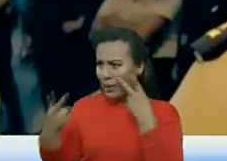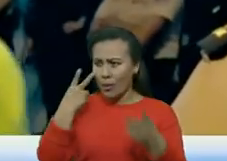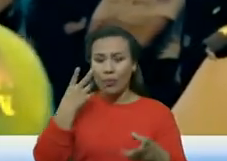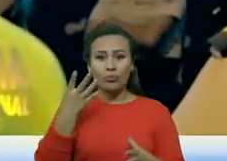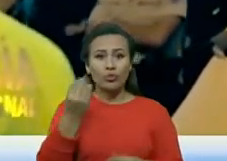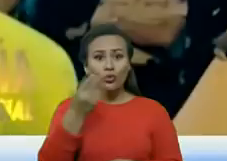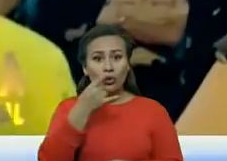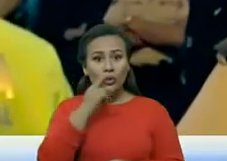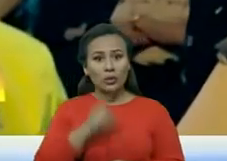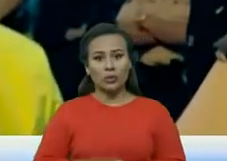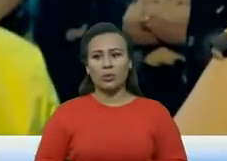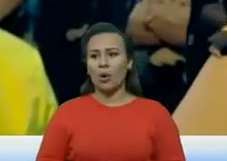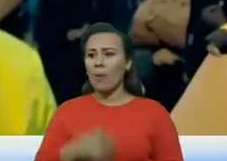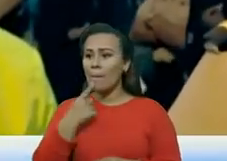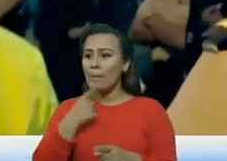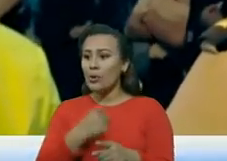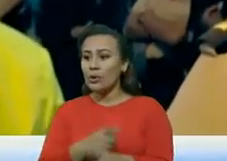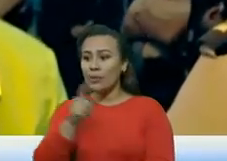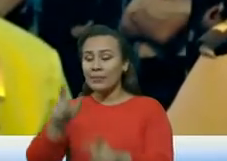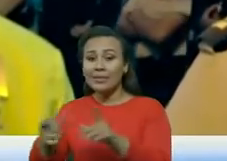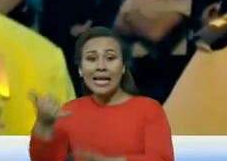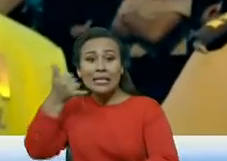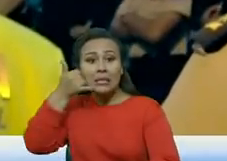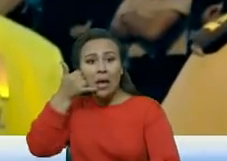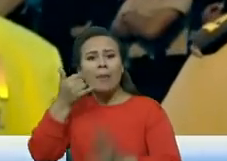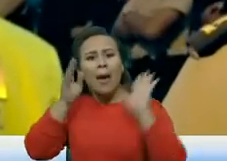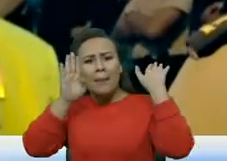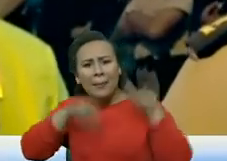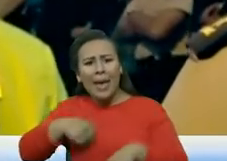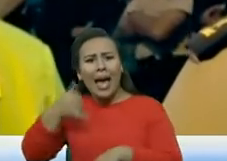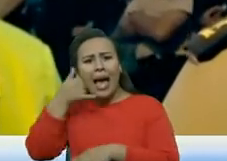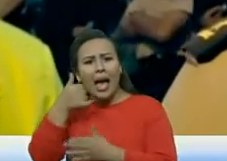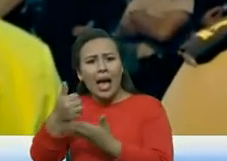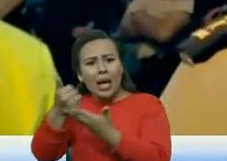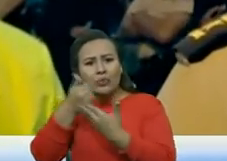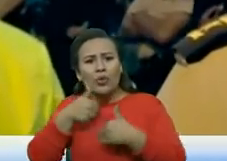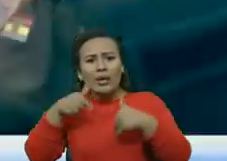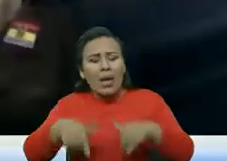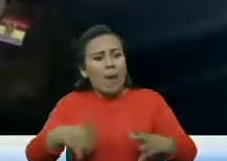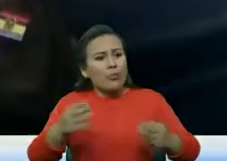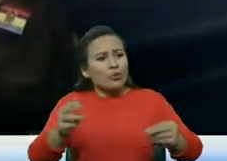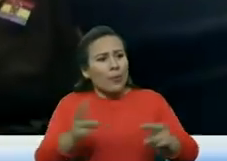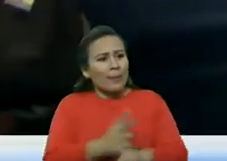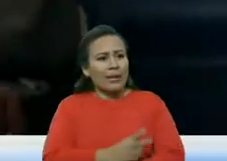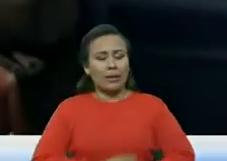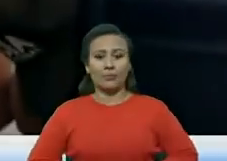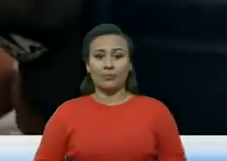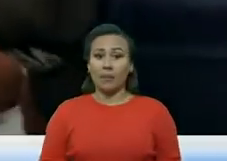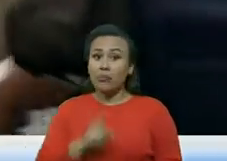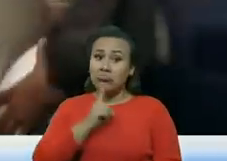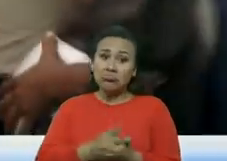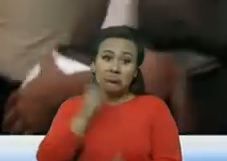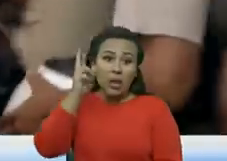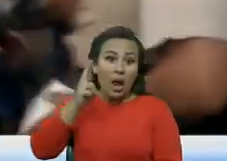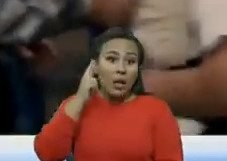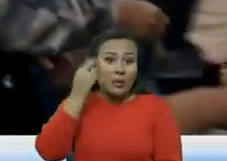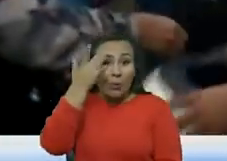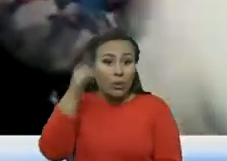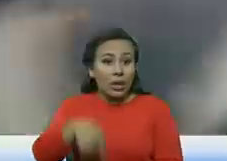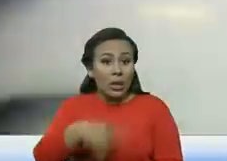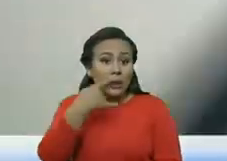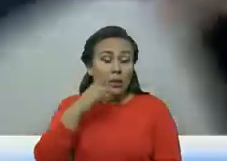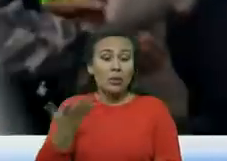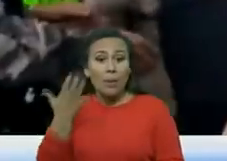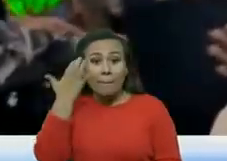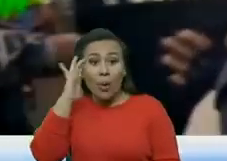son ellos los que entregan poco a poco la información. Y esto es loable desde todo punto de vista. En total, 13 personas